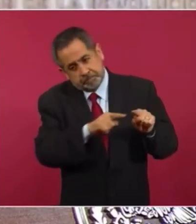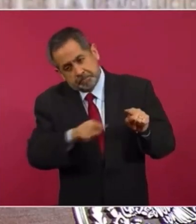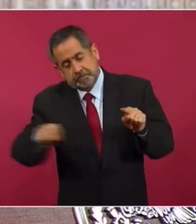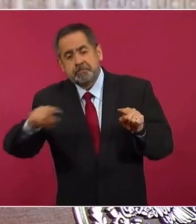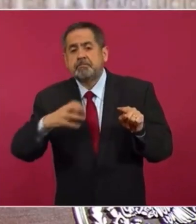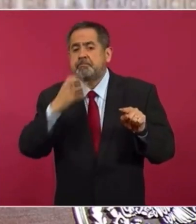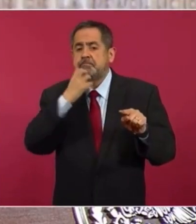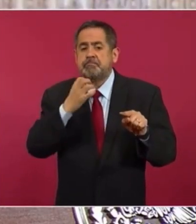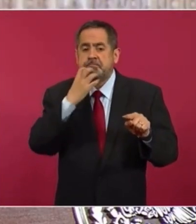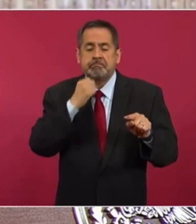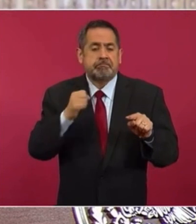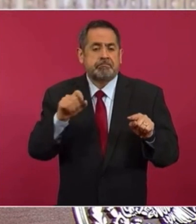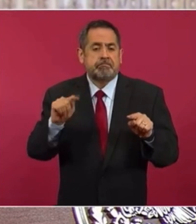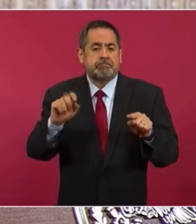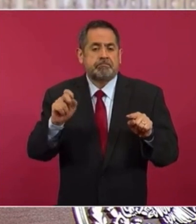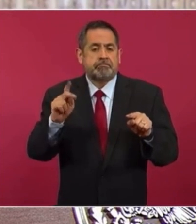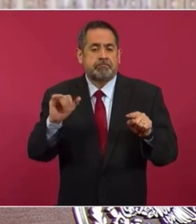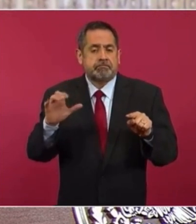Entonces,